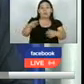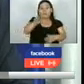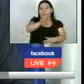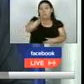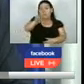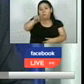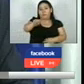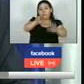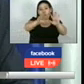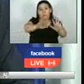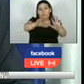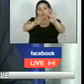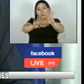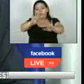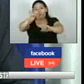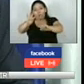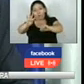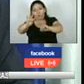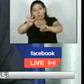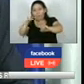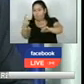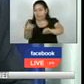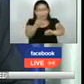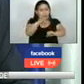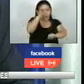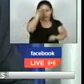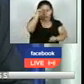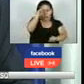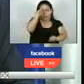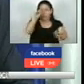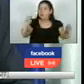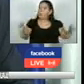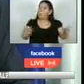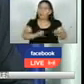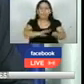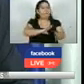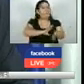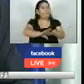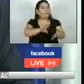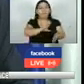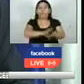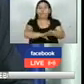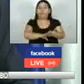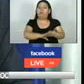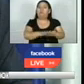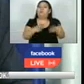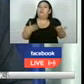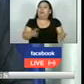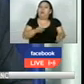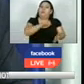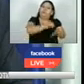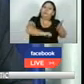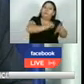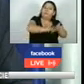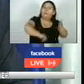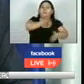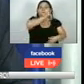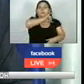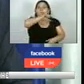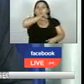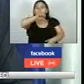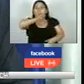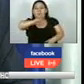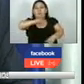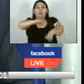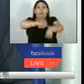.894 trabajadores no se les pagó a tiempo su cotización. Y